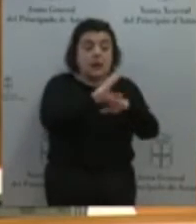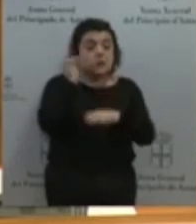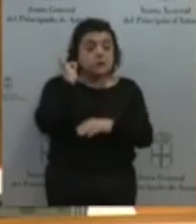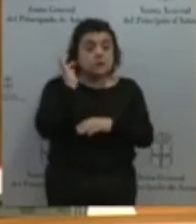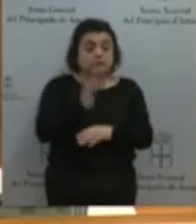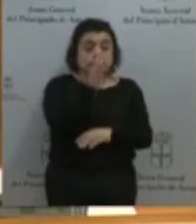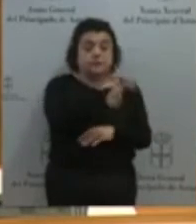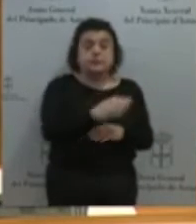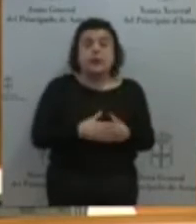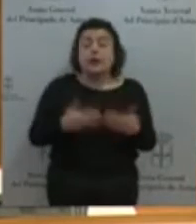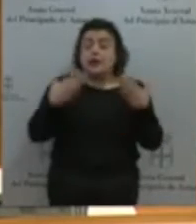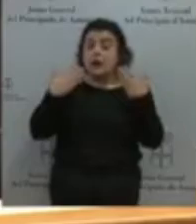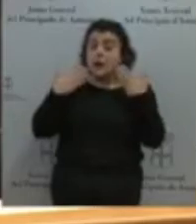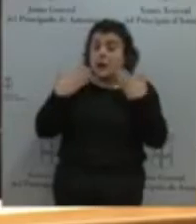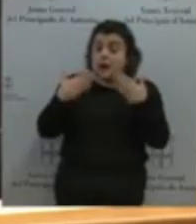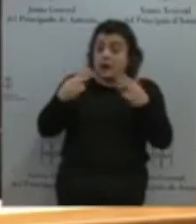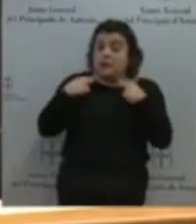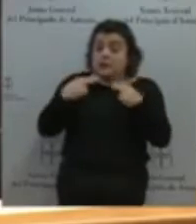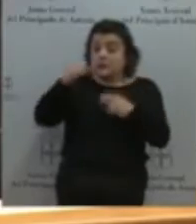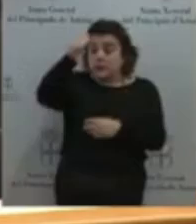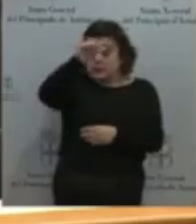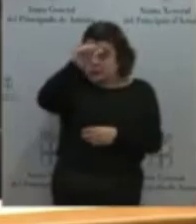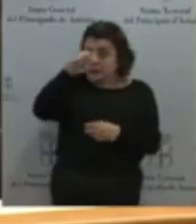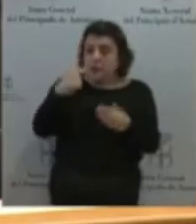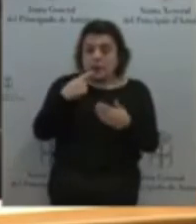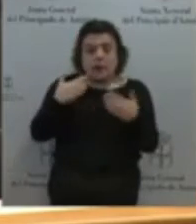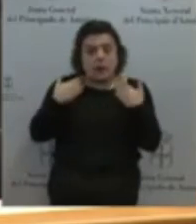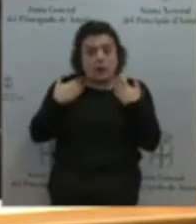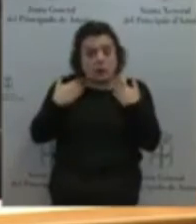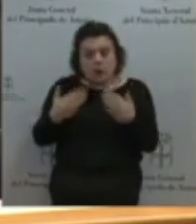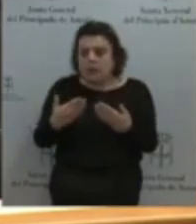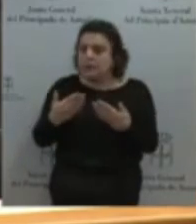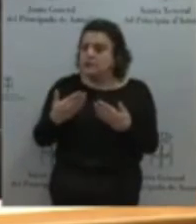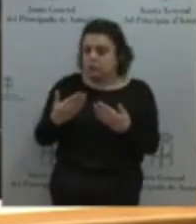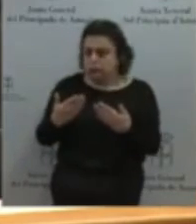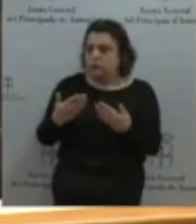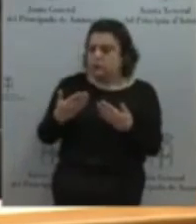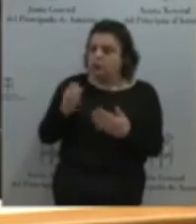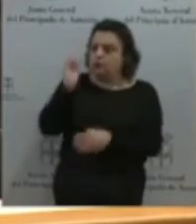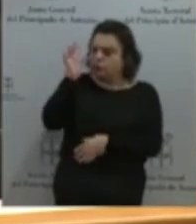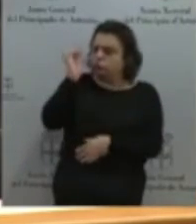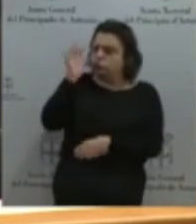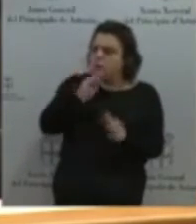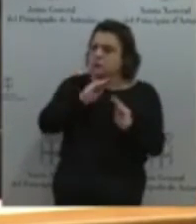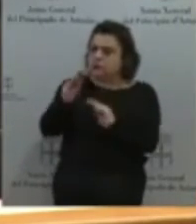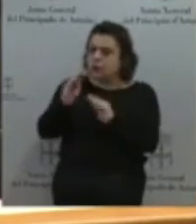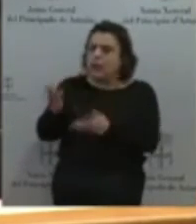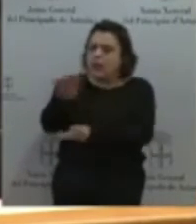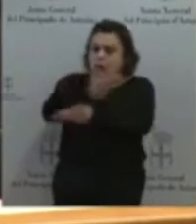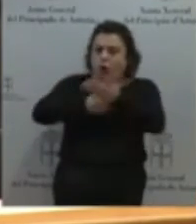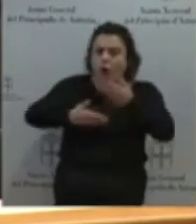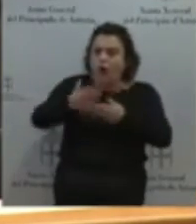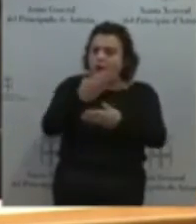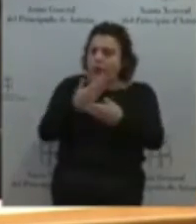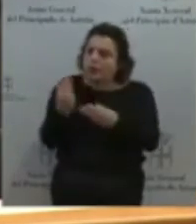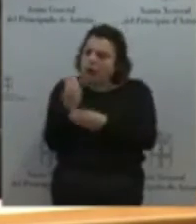Agradezco este tono de colaboración y de aportación, como espero que siga siendo en este tema y en tantos otros en